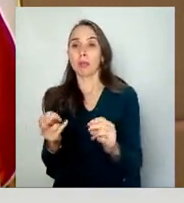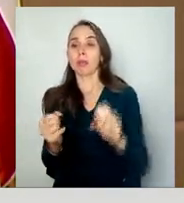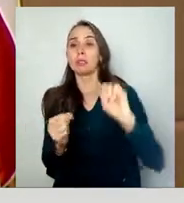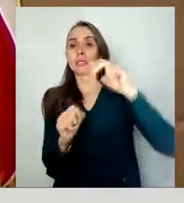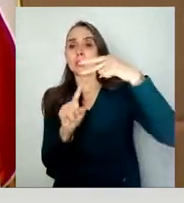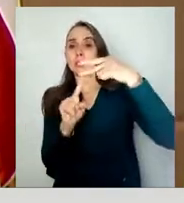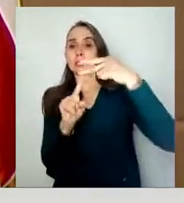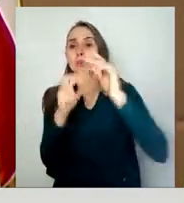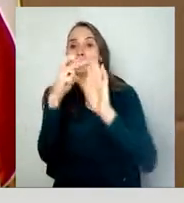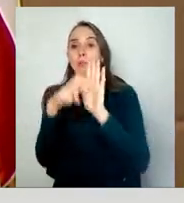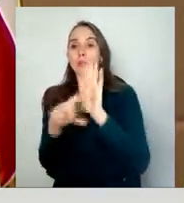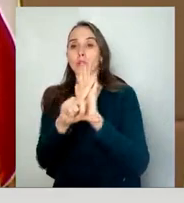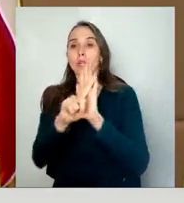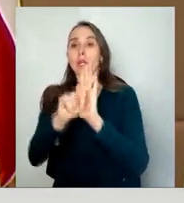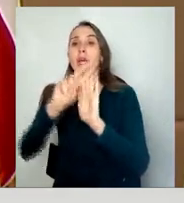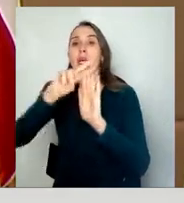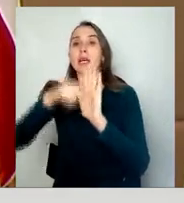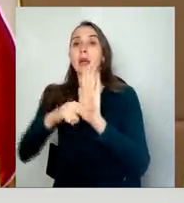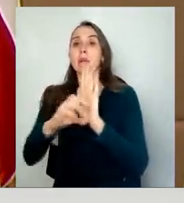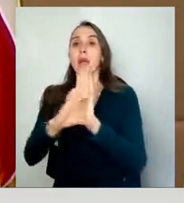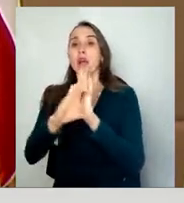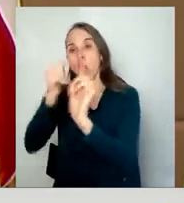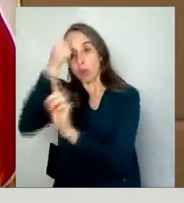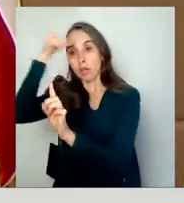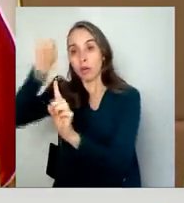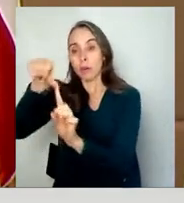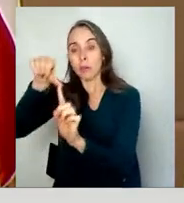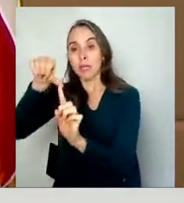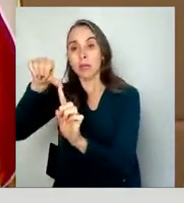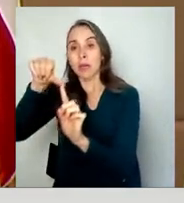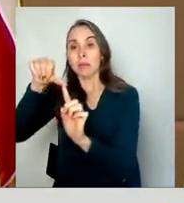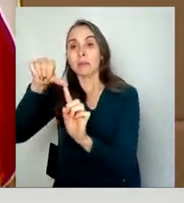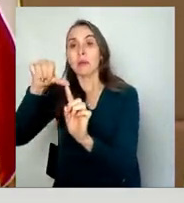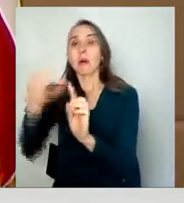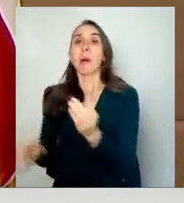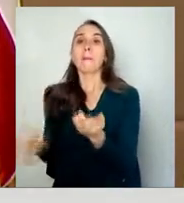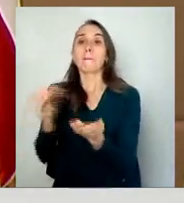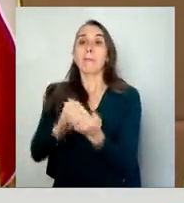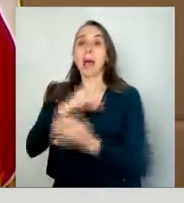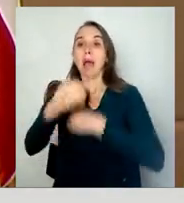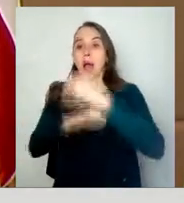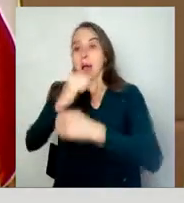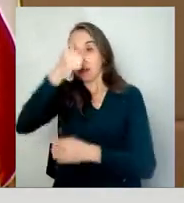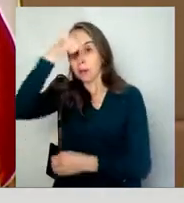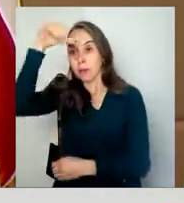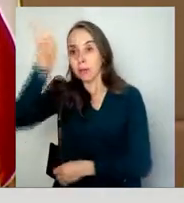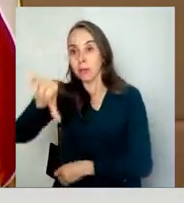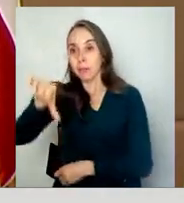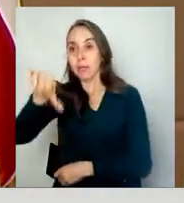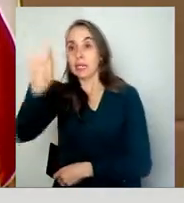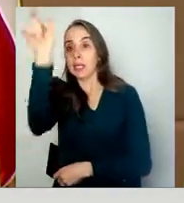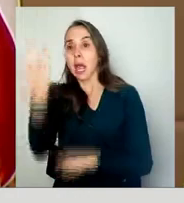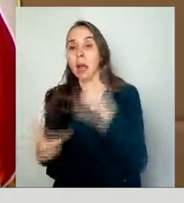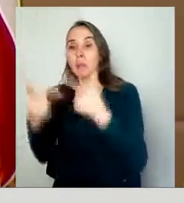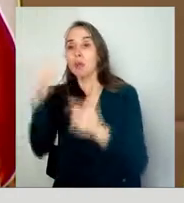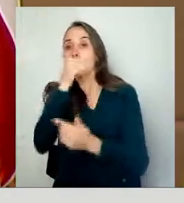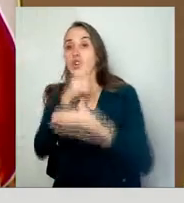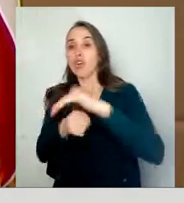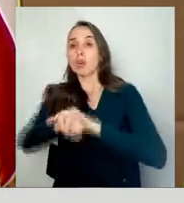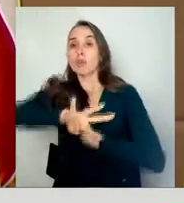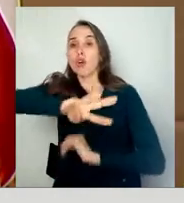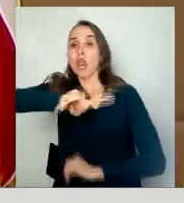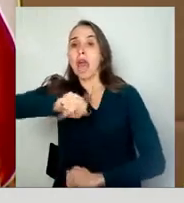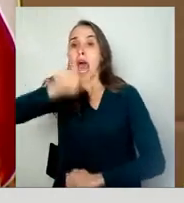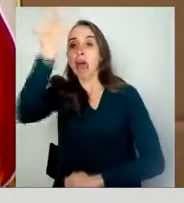para modificar el código penal y que dice relación con aumentar las penas para políticos corruptos ladrones y también